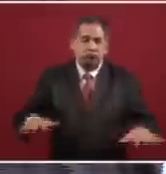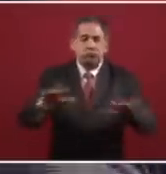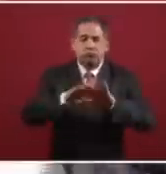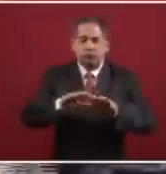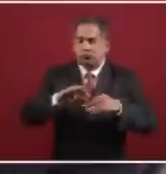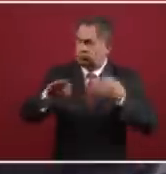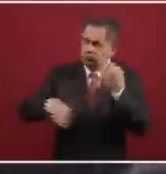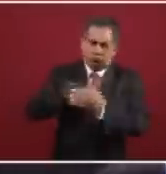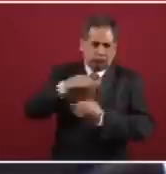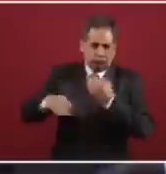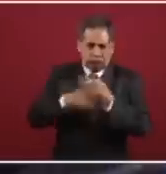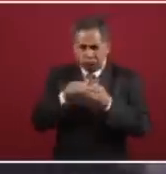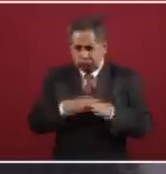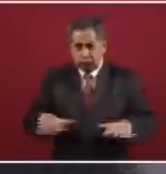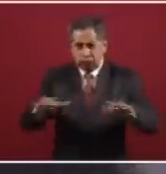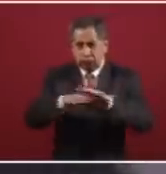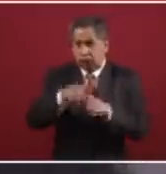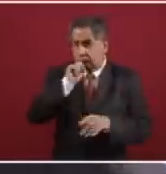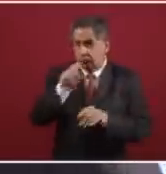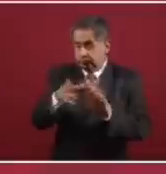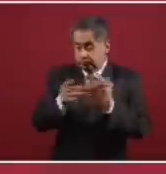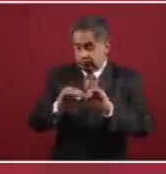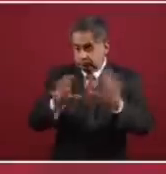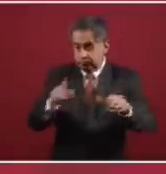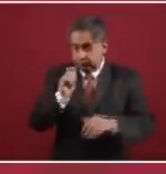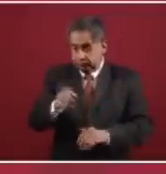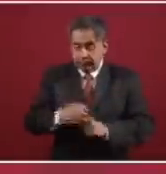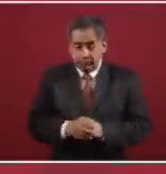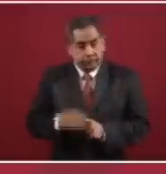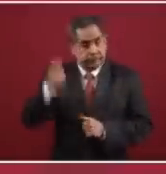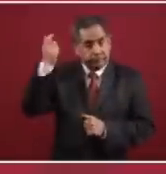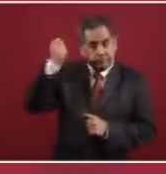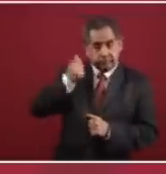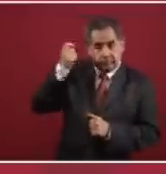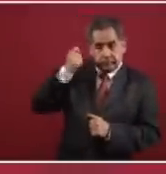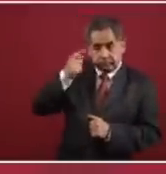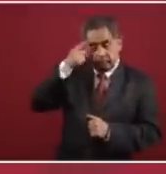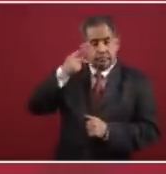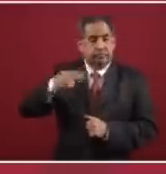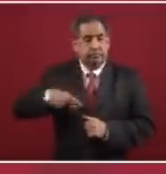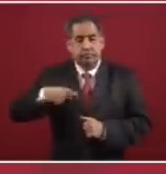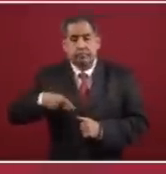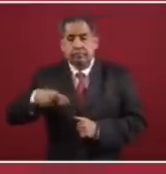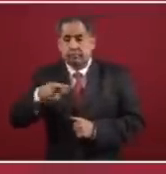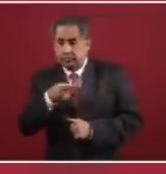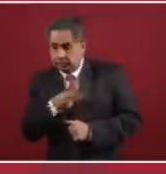a todos. También aclaro, la pensión es para ricos y pobres,